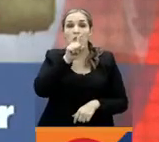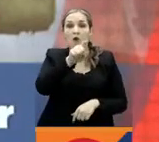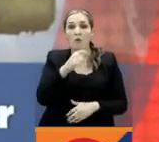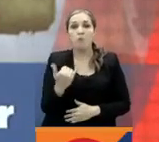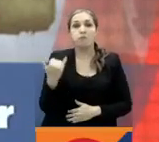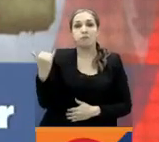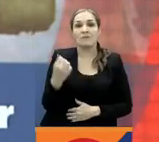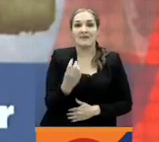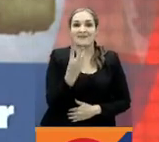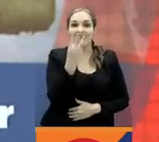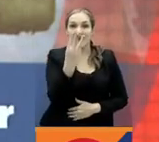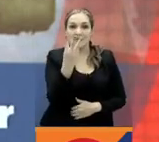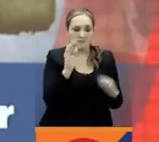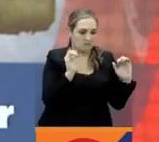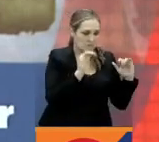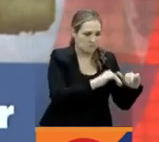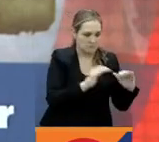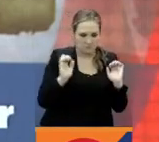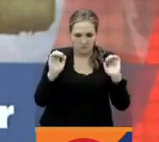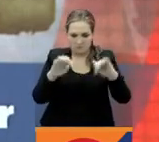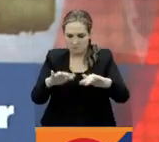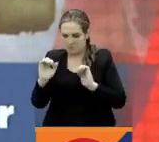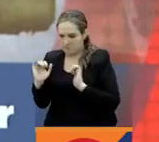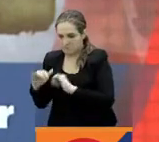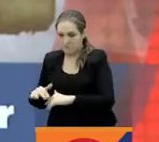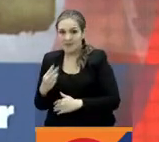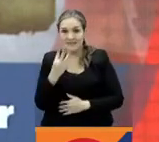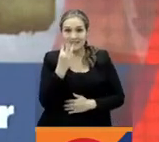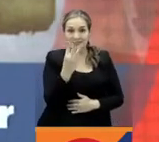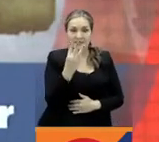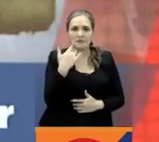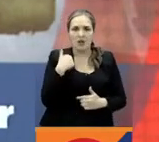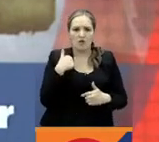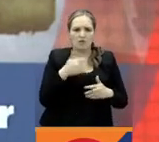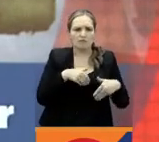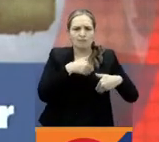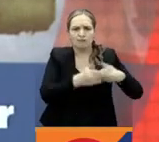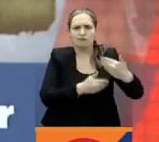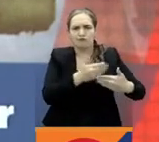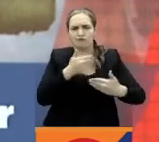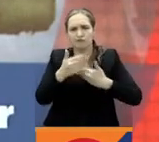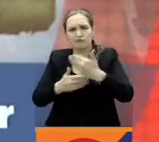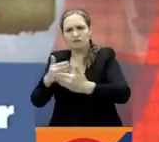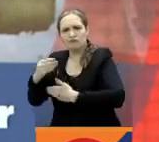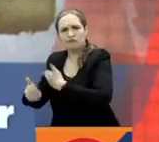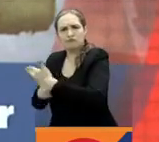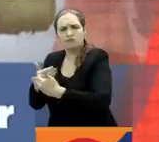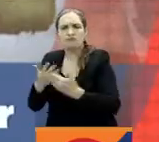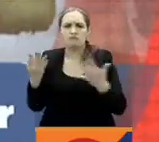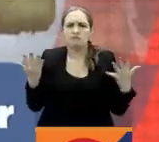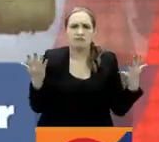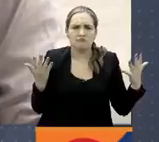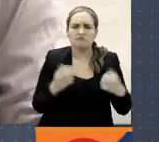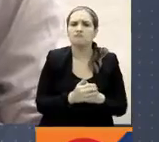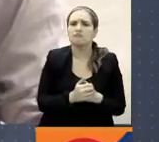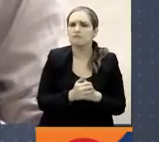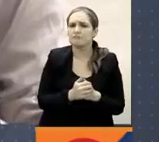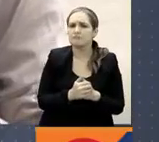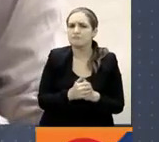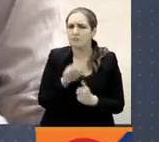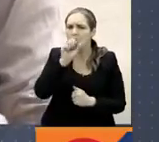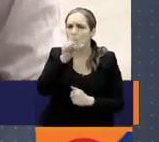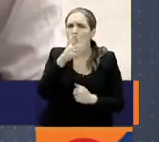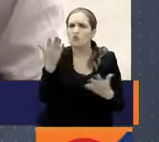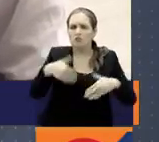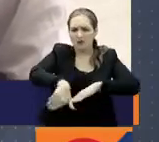3 puntos de concentración. Seguimos con nuestro recorrido y con Pablo Fuerman. Buenas tardes. ¿Qué vías están afectadas en la capital